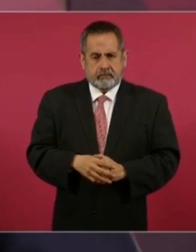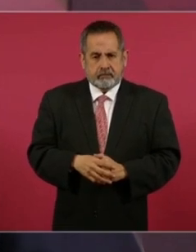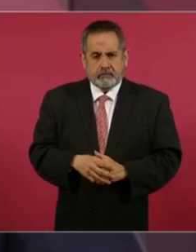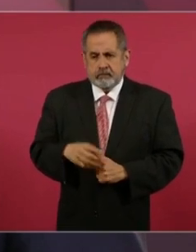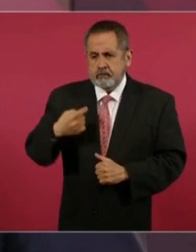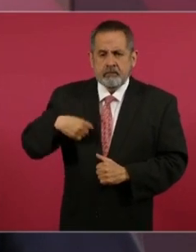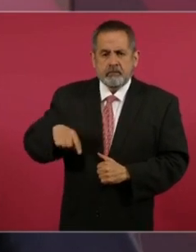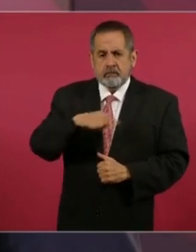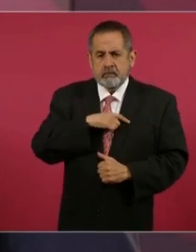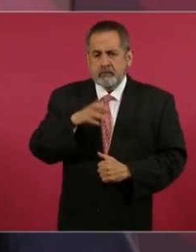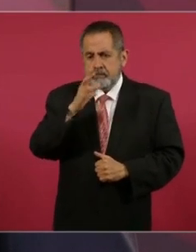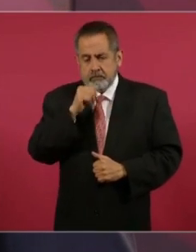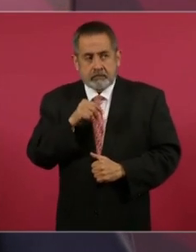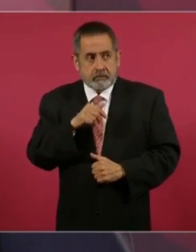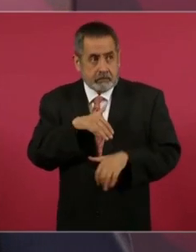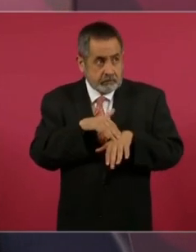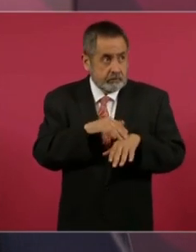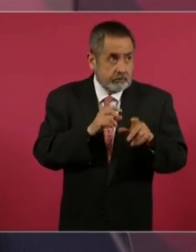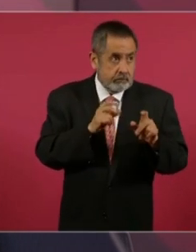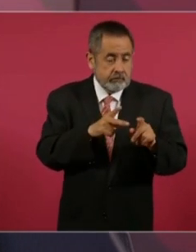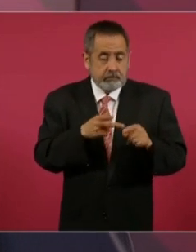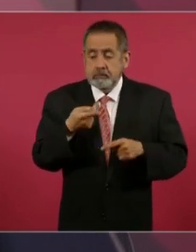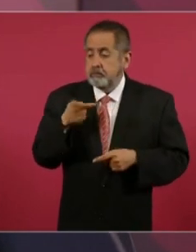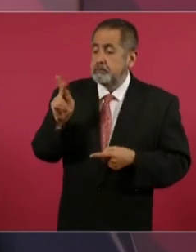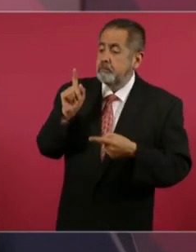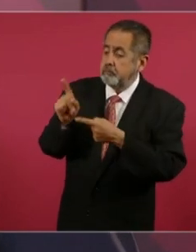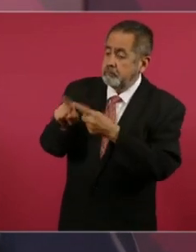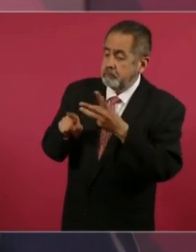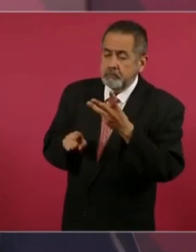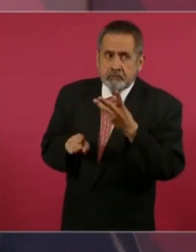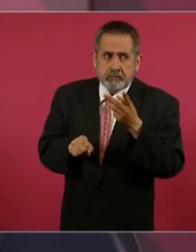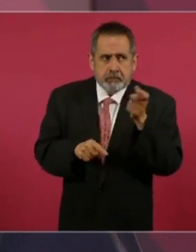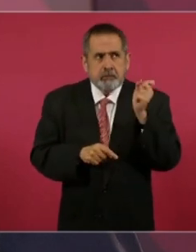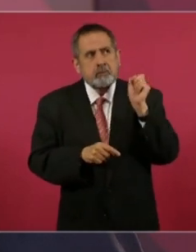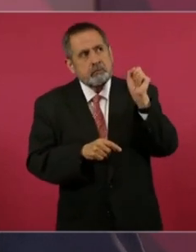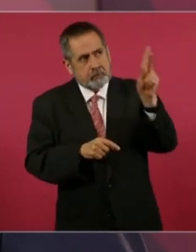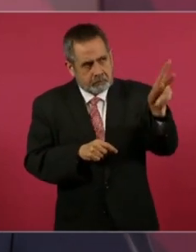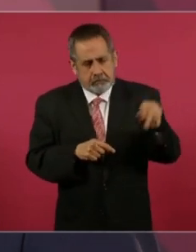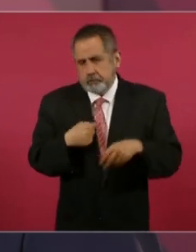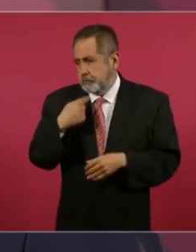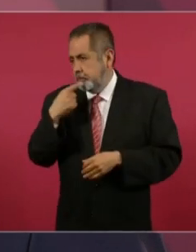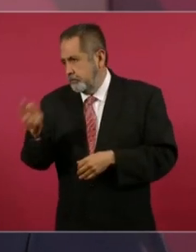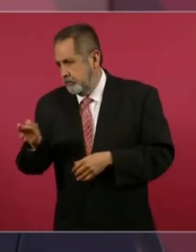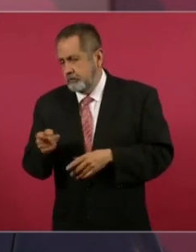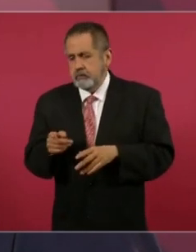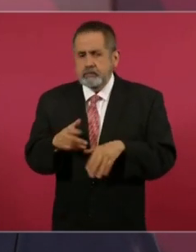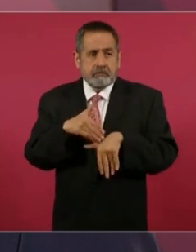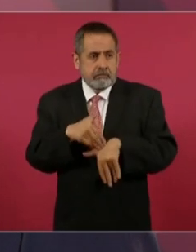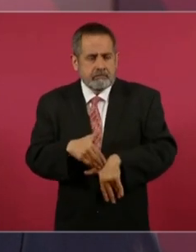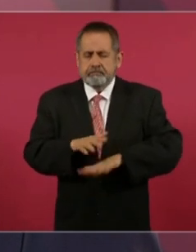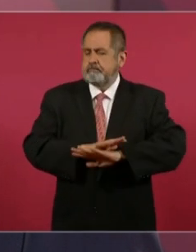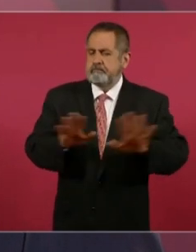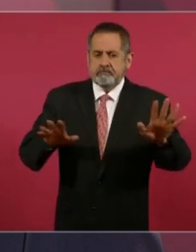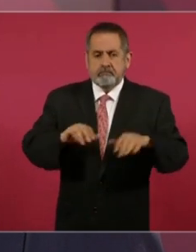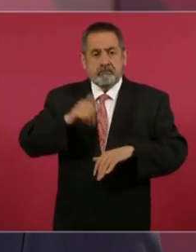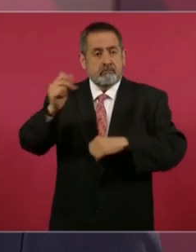ser moneda de cambio de nadie, de ningún país extranjero.